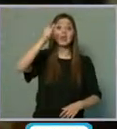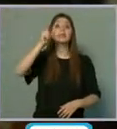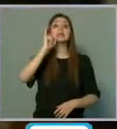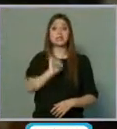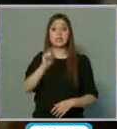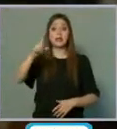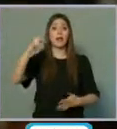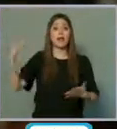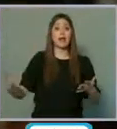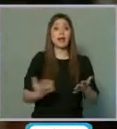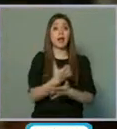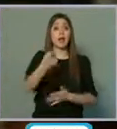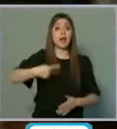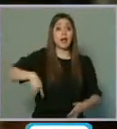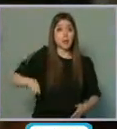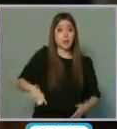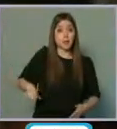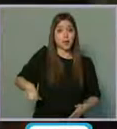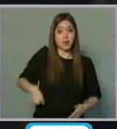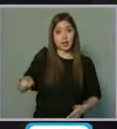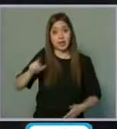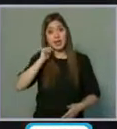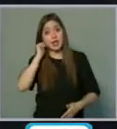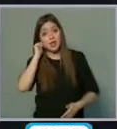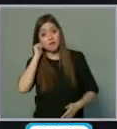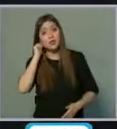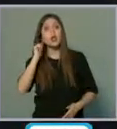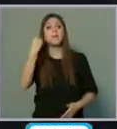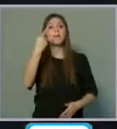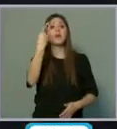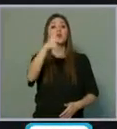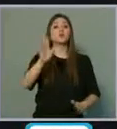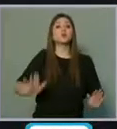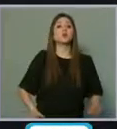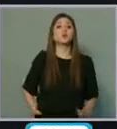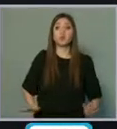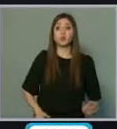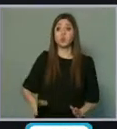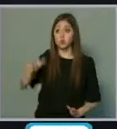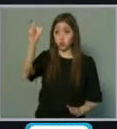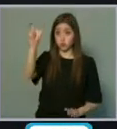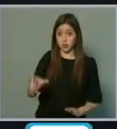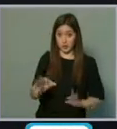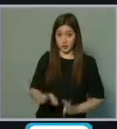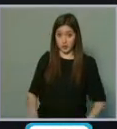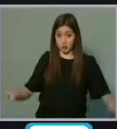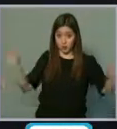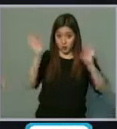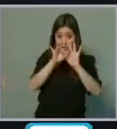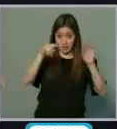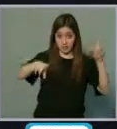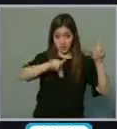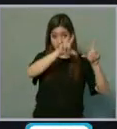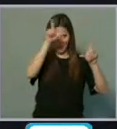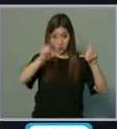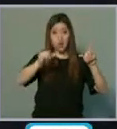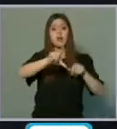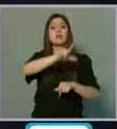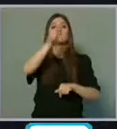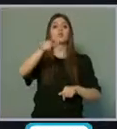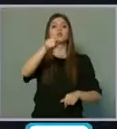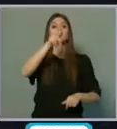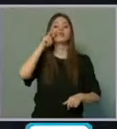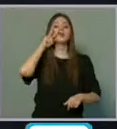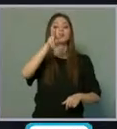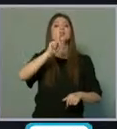la gobernatura en California, pero además va a tener un perfil muy importante a nivel nacional y posiblemente lo veamos en la política, pues en